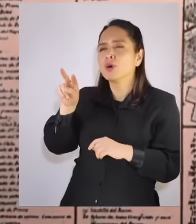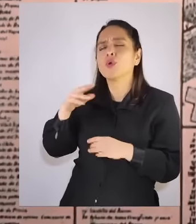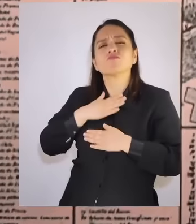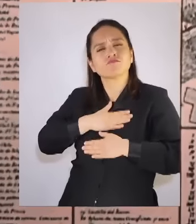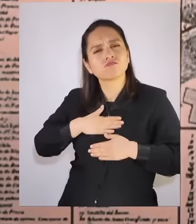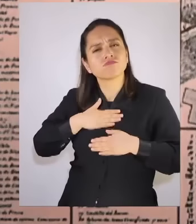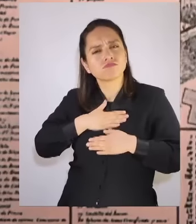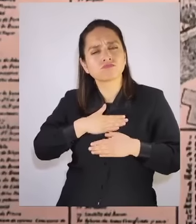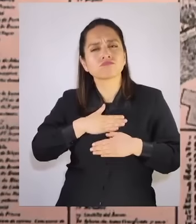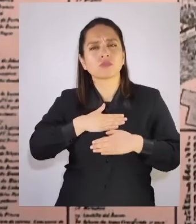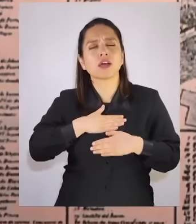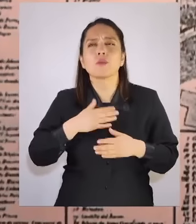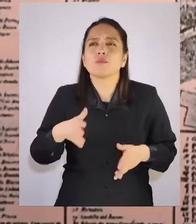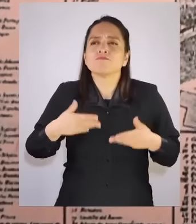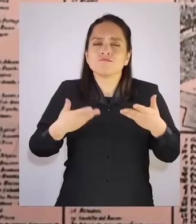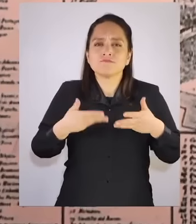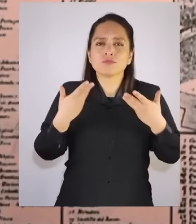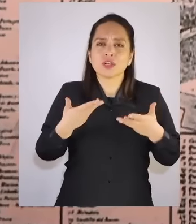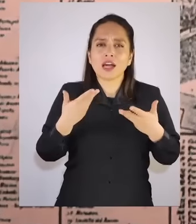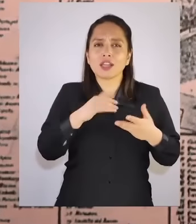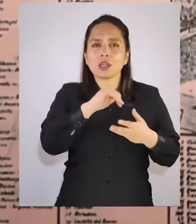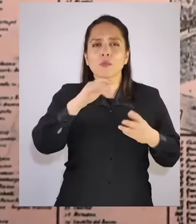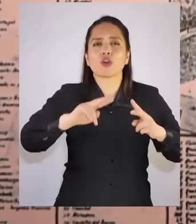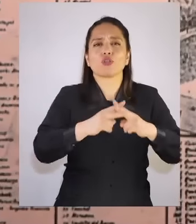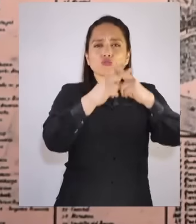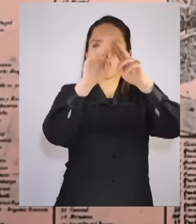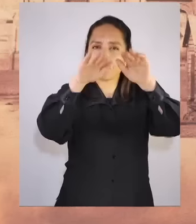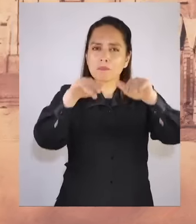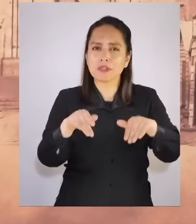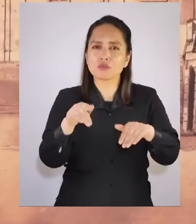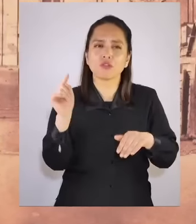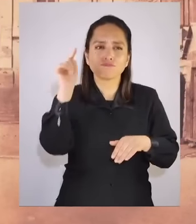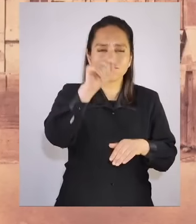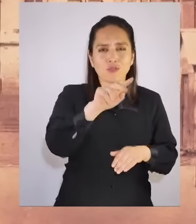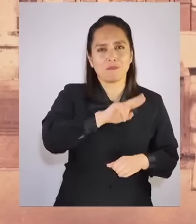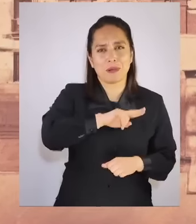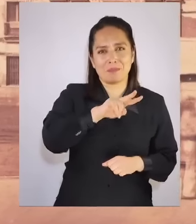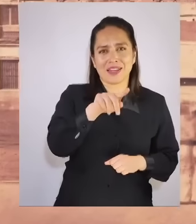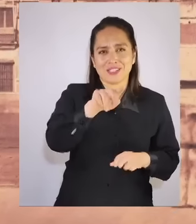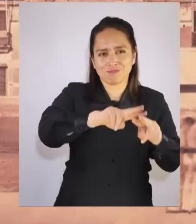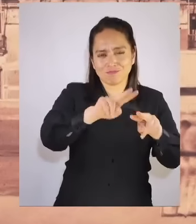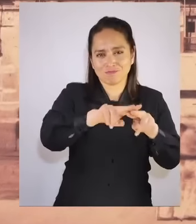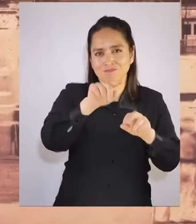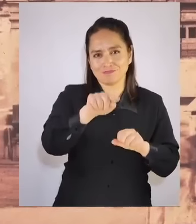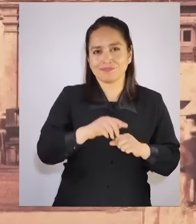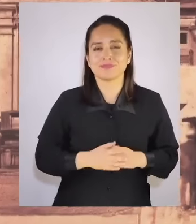forma, las ganas de construir algo así también en Valparaíso.